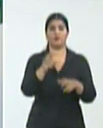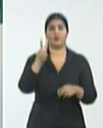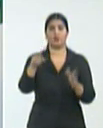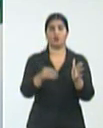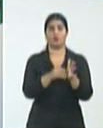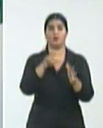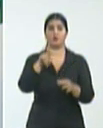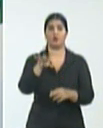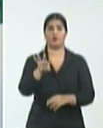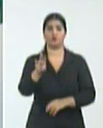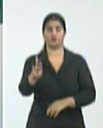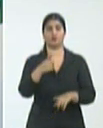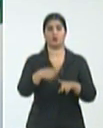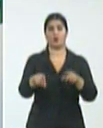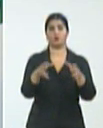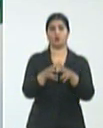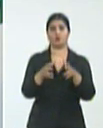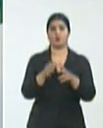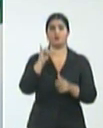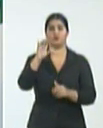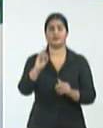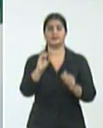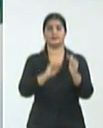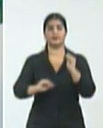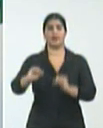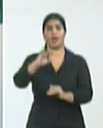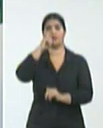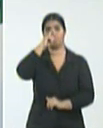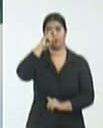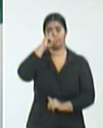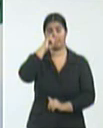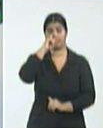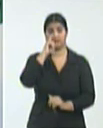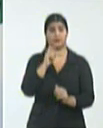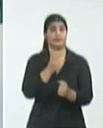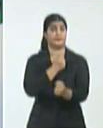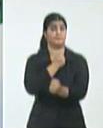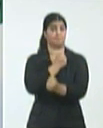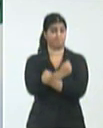2.983. Y de 60 y más, mucho riesgo,